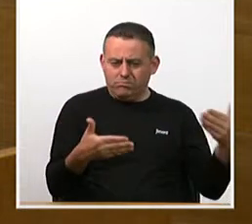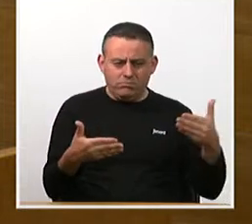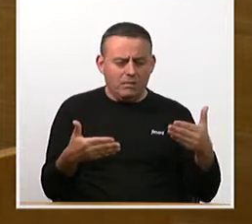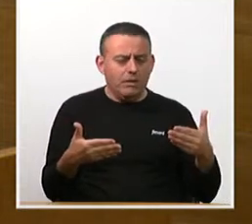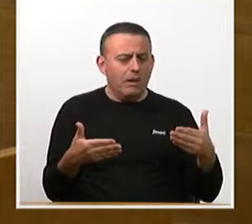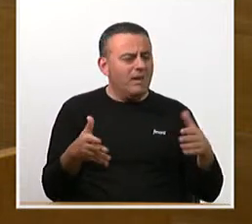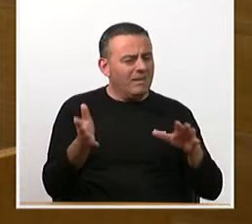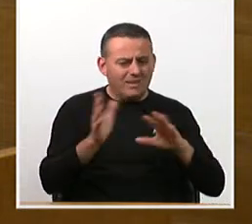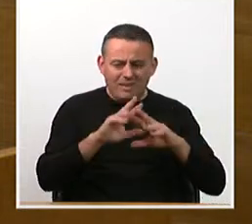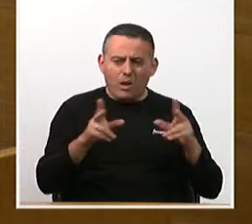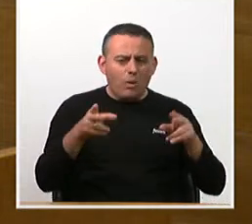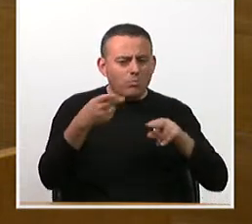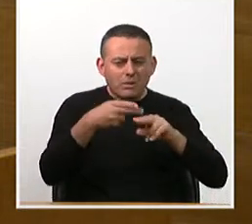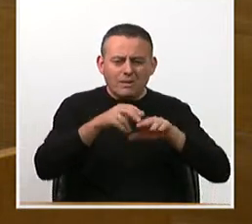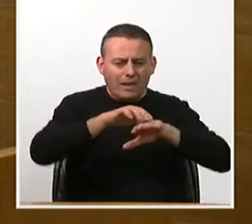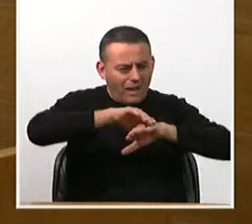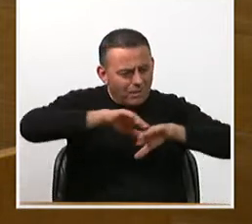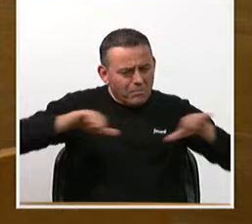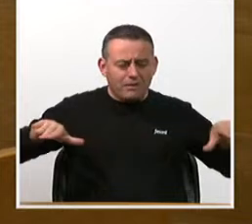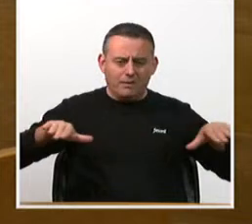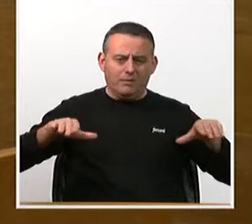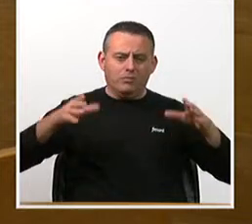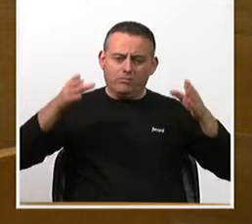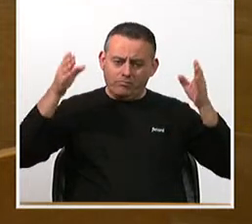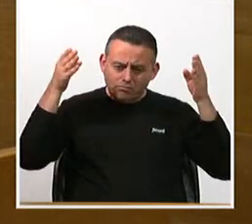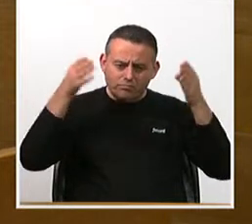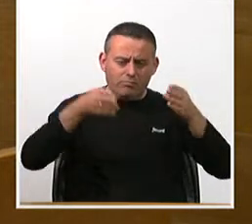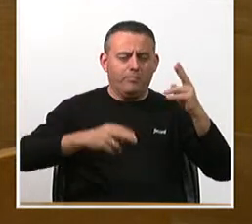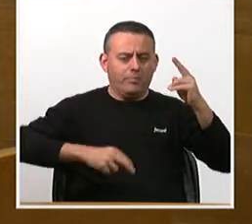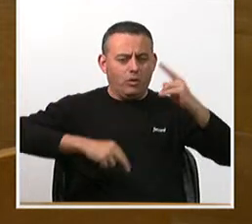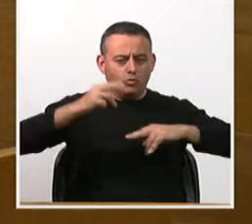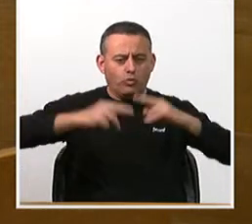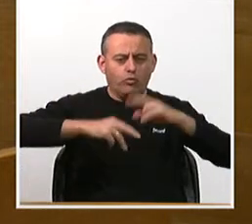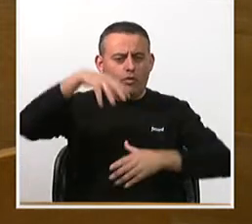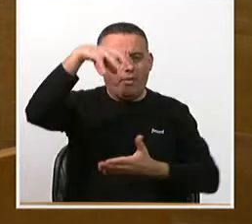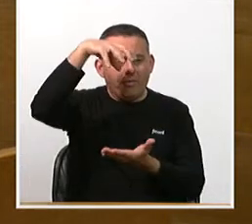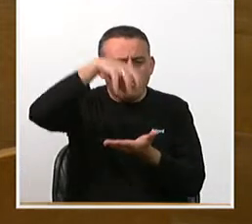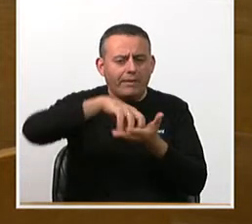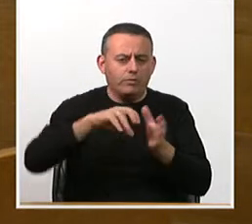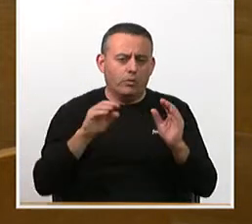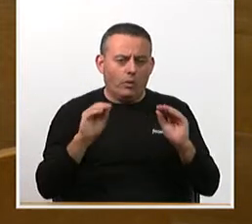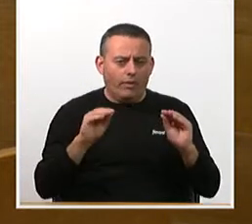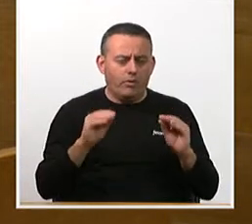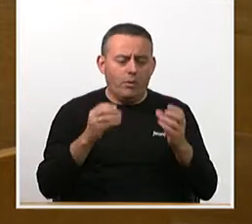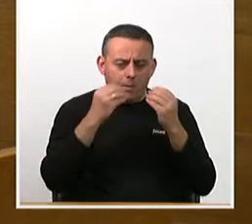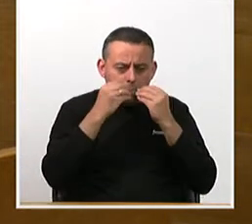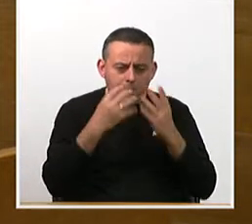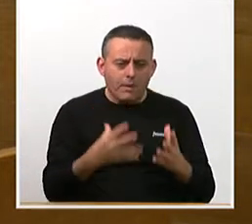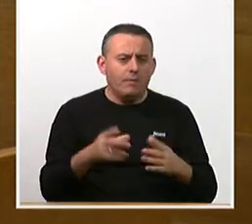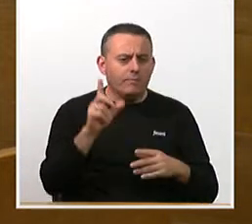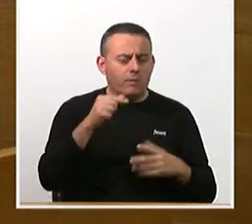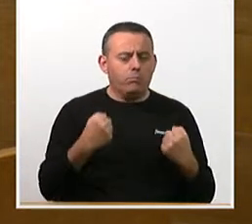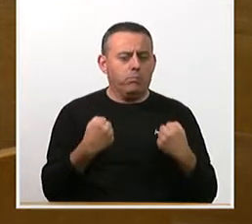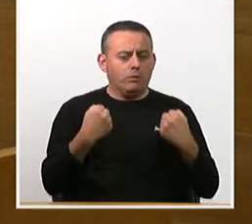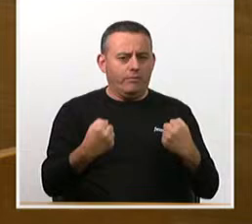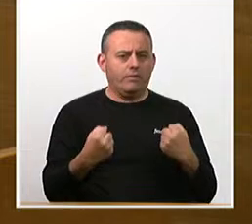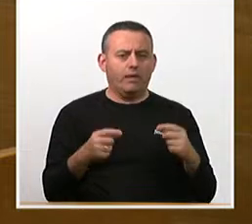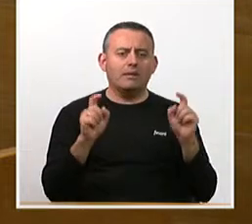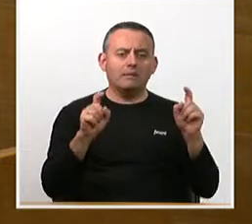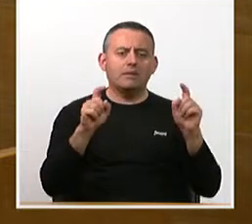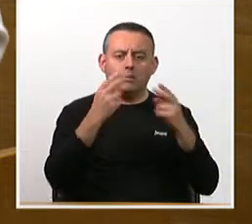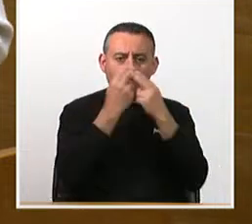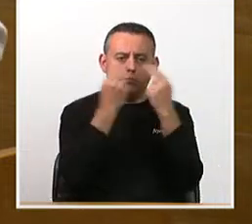y deen Dear obac a la construcción del educativ y de centrarse en potenciar públic